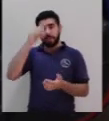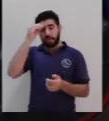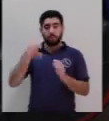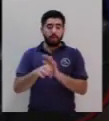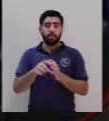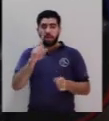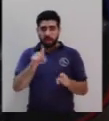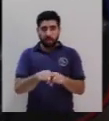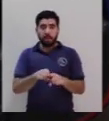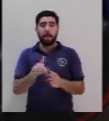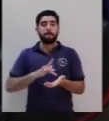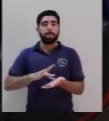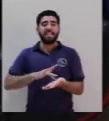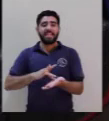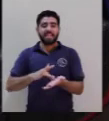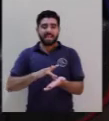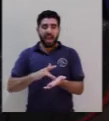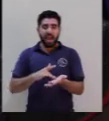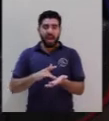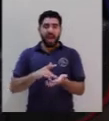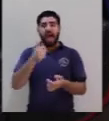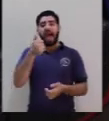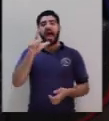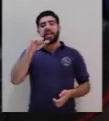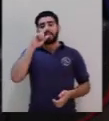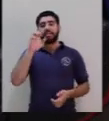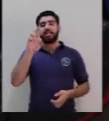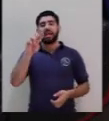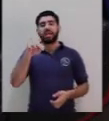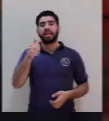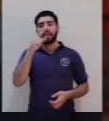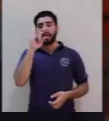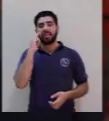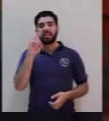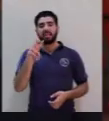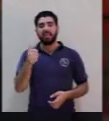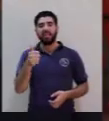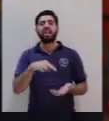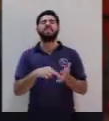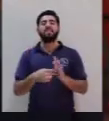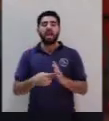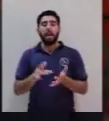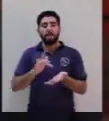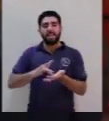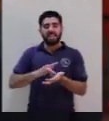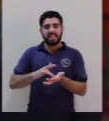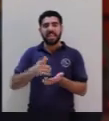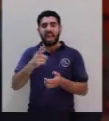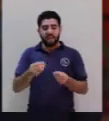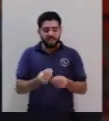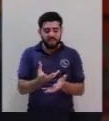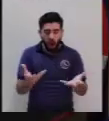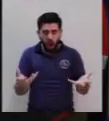en las comunidades a base de hierbas, a base de diferentes propiedades de la tierra y que no incurren en algún efecto secundario